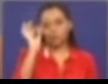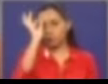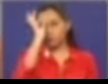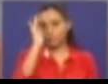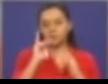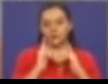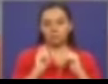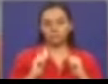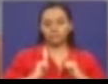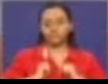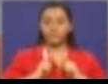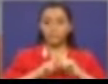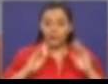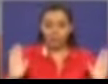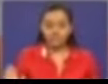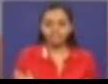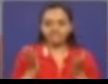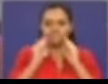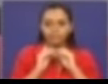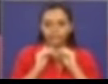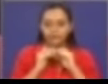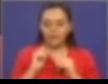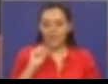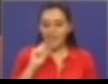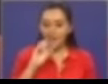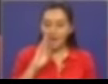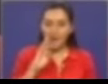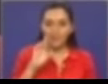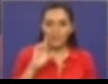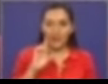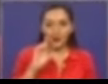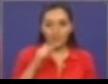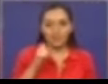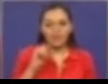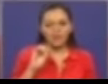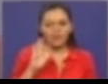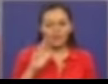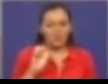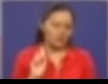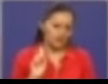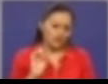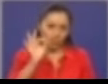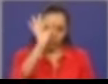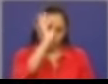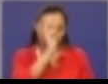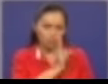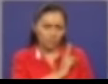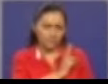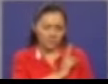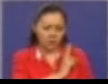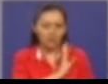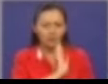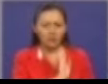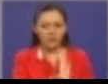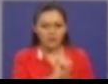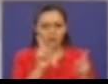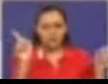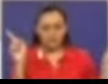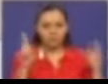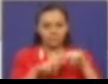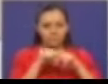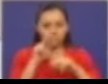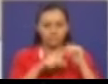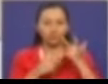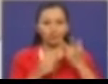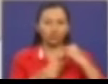hospitales, ¿eh? Pero se está repotenciando el Abel Gilbert, se está repotenciando el Hospital Universitario. El IES ya va a empezar a construir su nuevo hospital